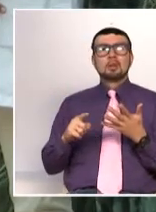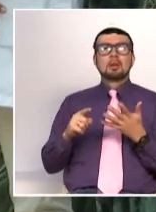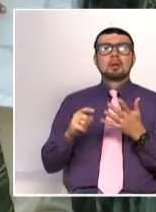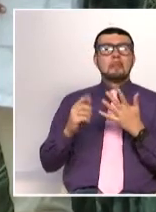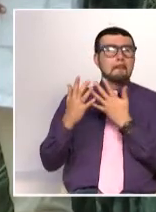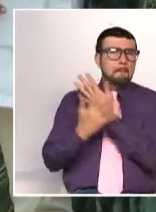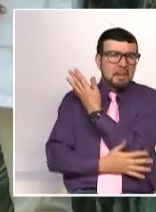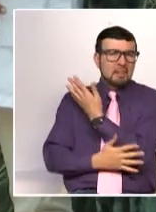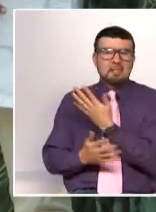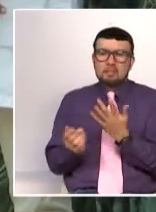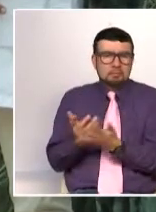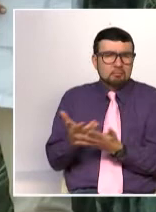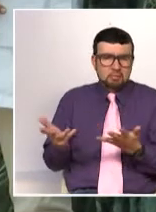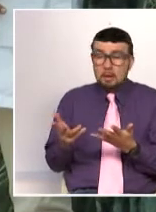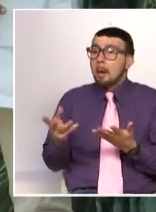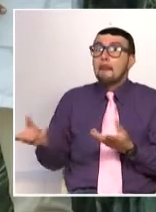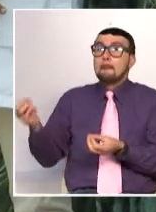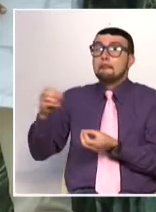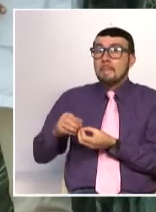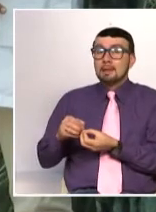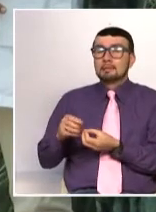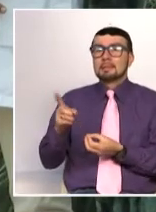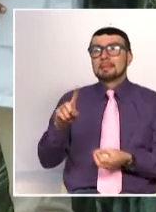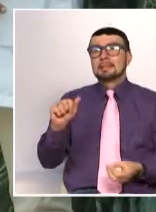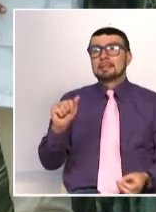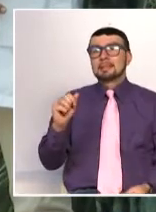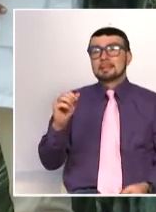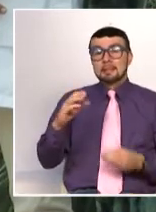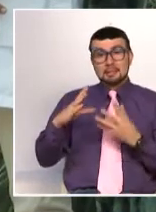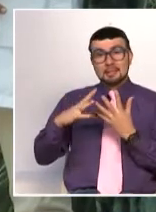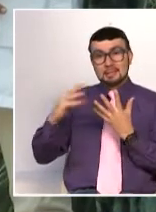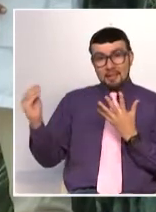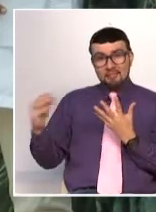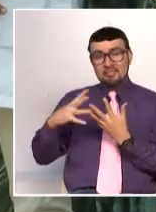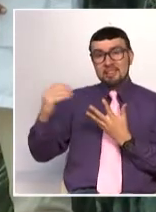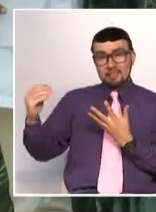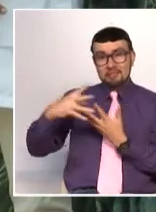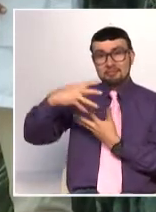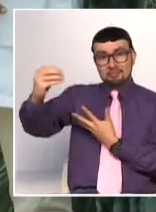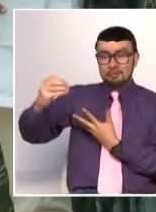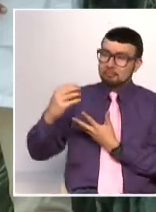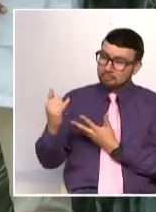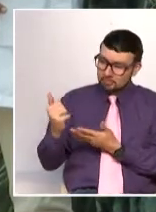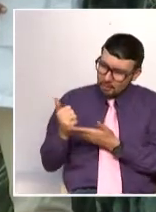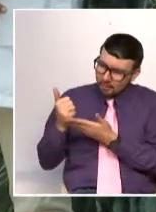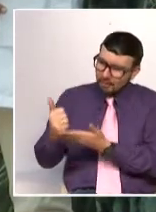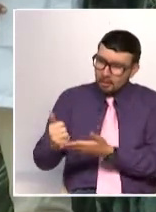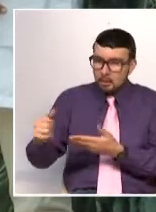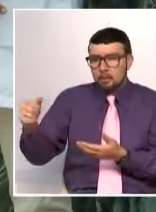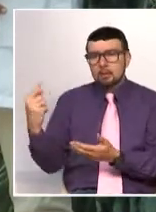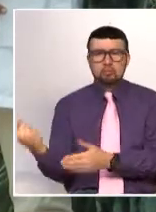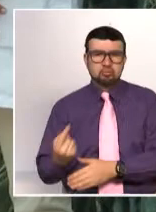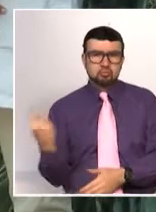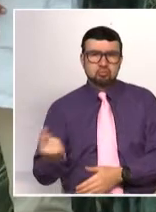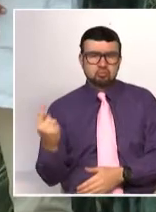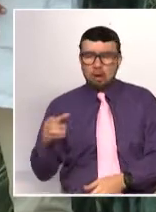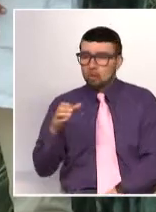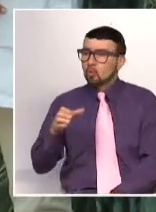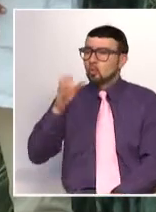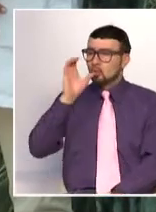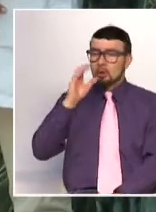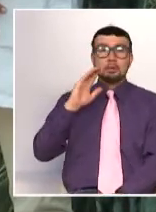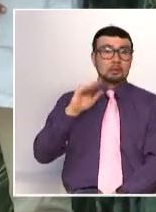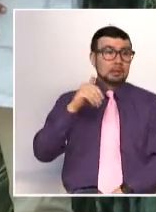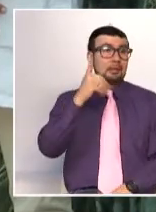esta es pues como la base principal del día para ya después pasar con un desayuno no